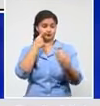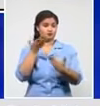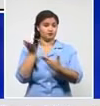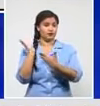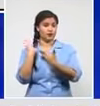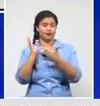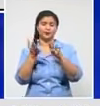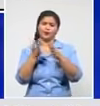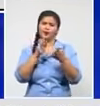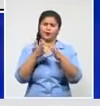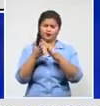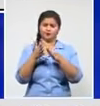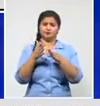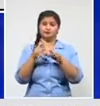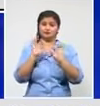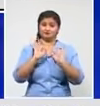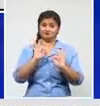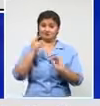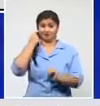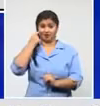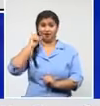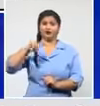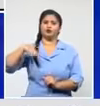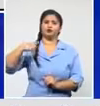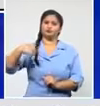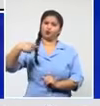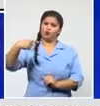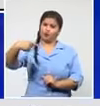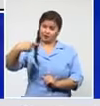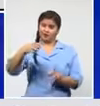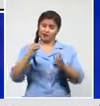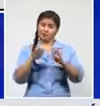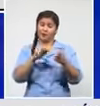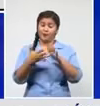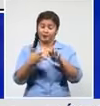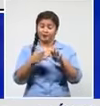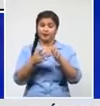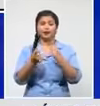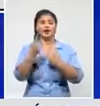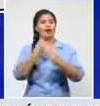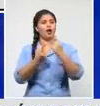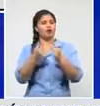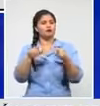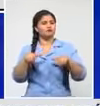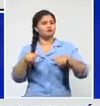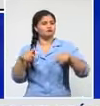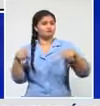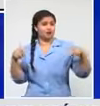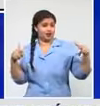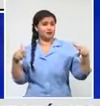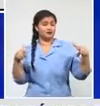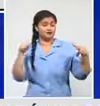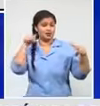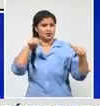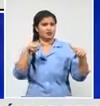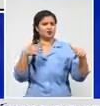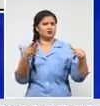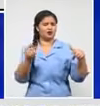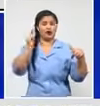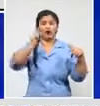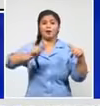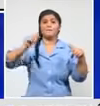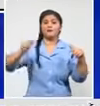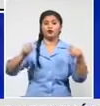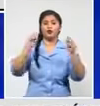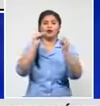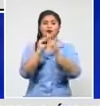días, en algunas ocasiones en un número mayor, pues se diagnostican casos